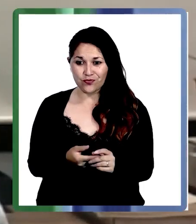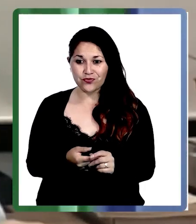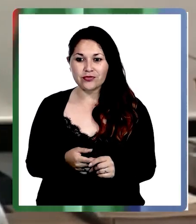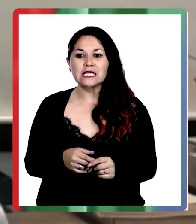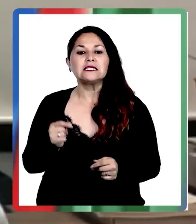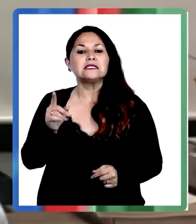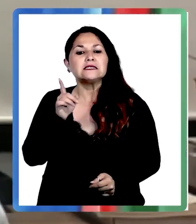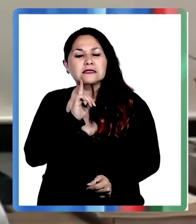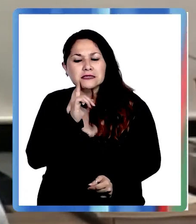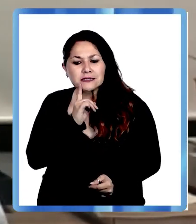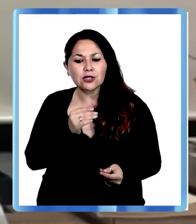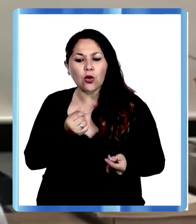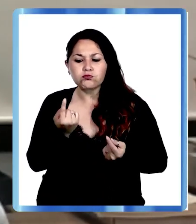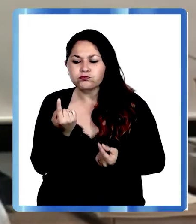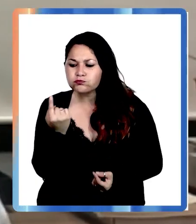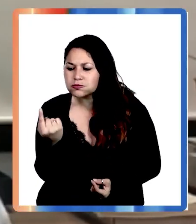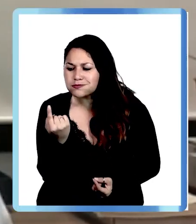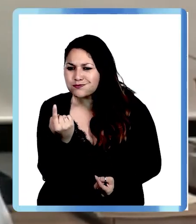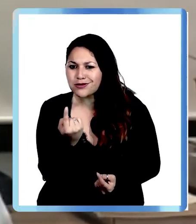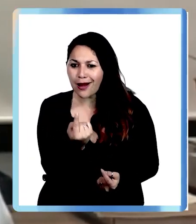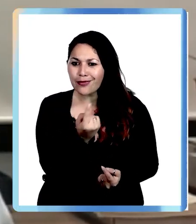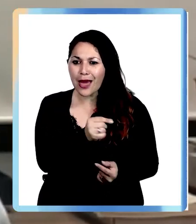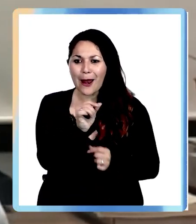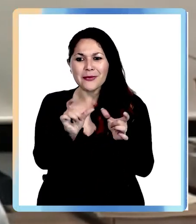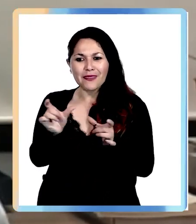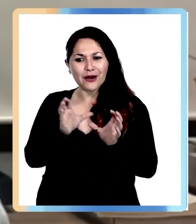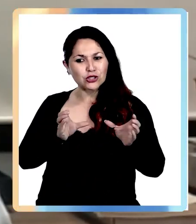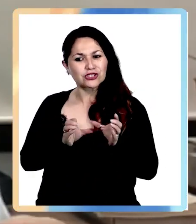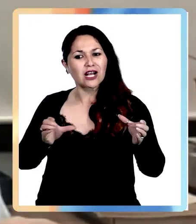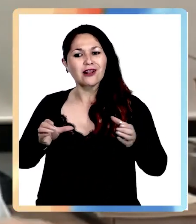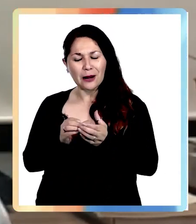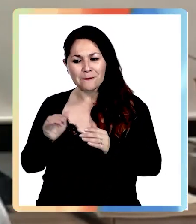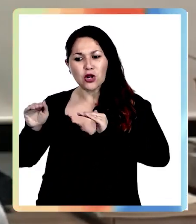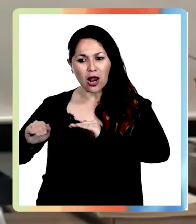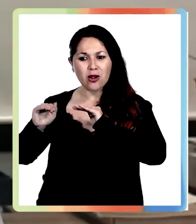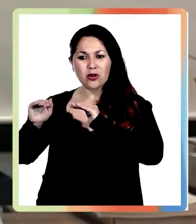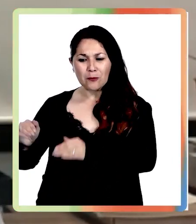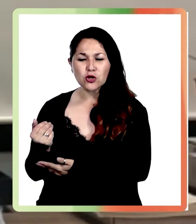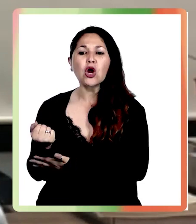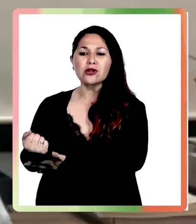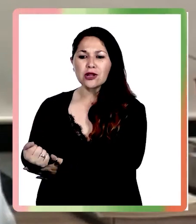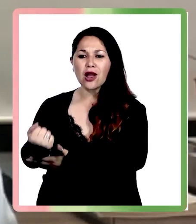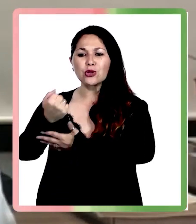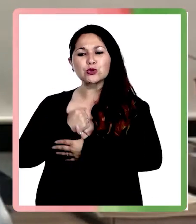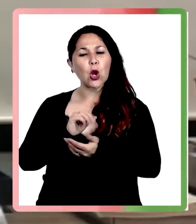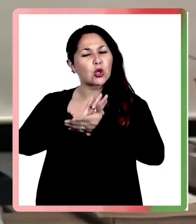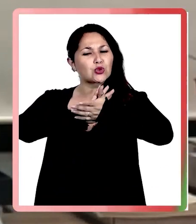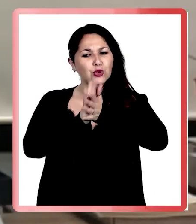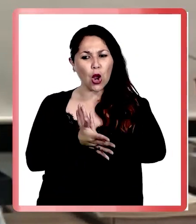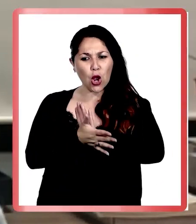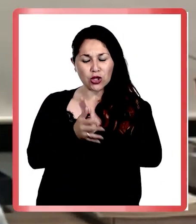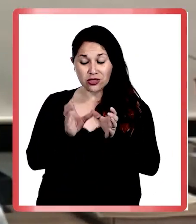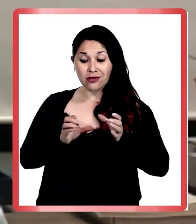Tiene que delegar en el equipo de salud y por supuesto en todo el equipo de